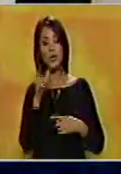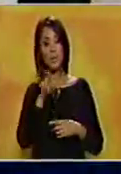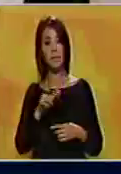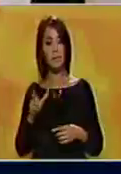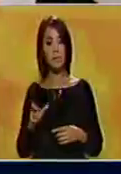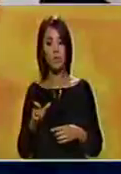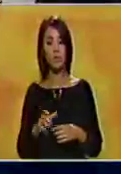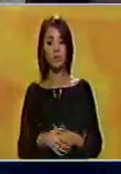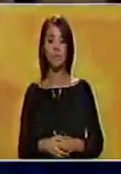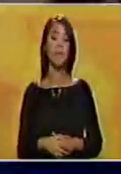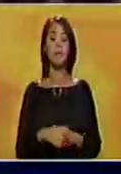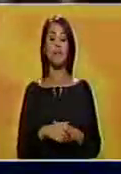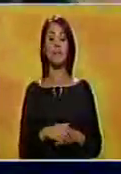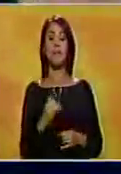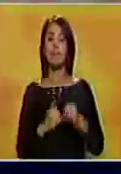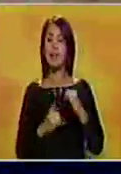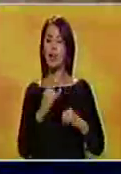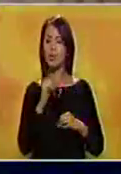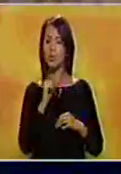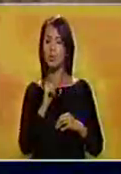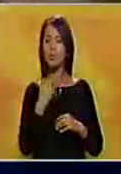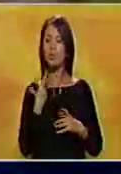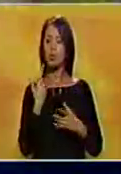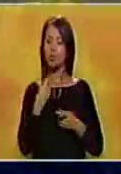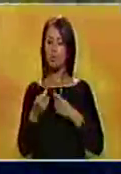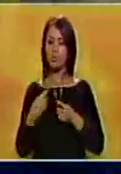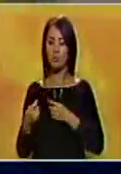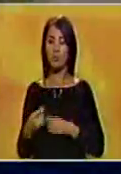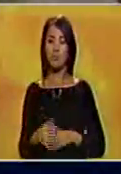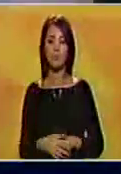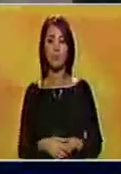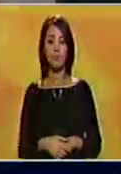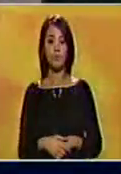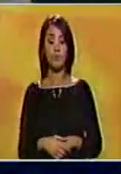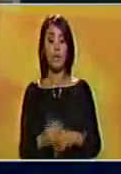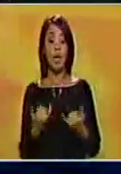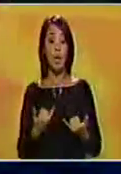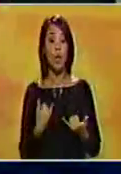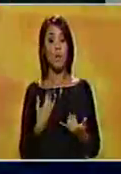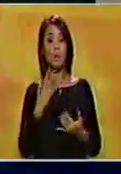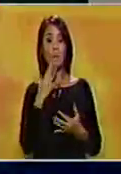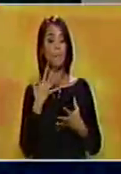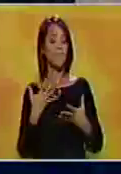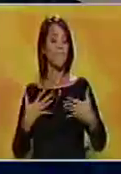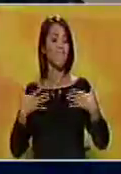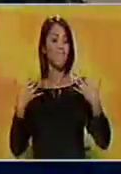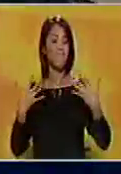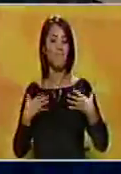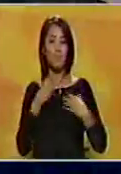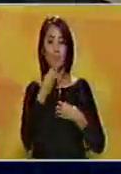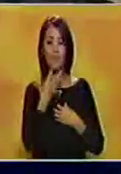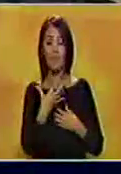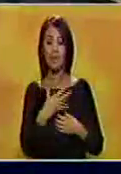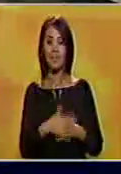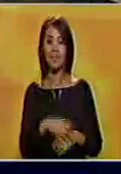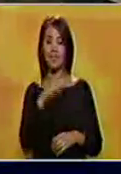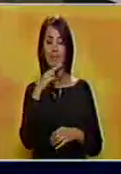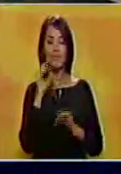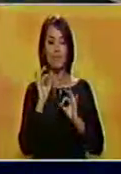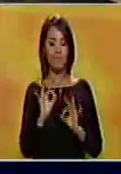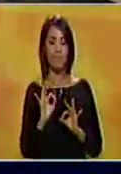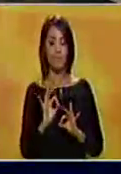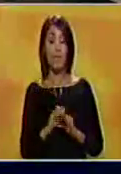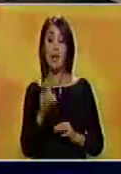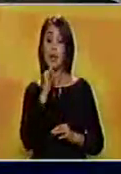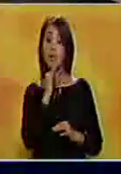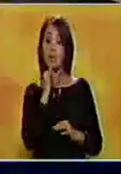alcohol. Reynolds compró una participación en Avation Gin de Davos Brand después de quedar encantado con su gusto. La noticia fue difundida en